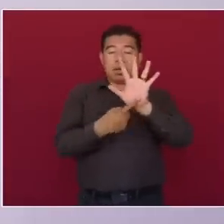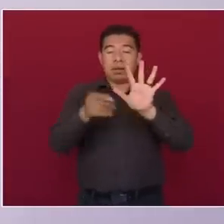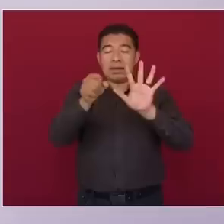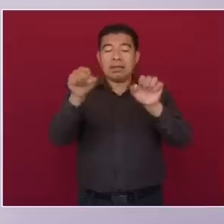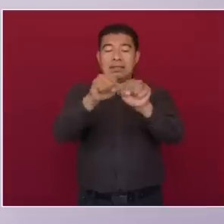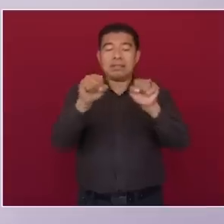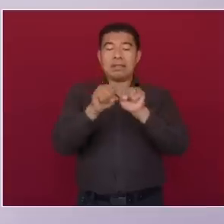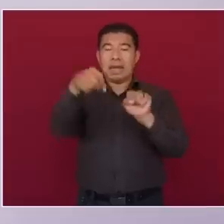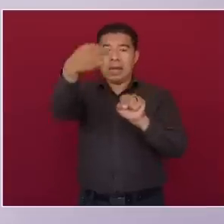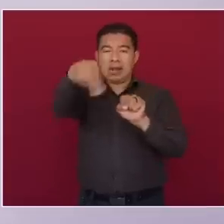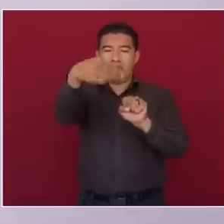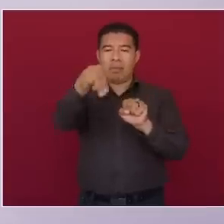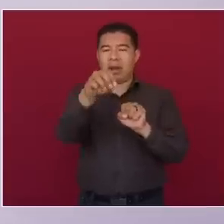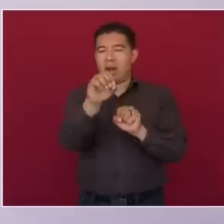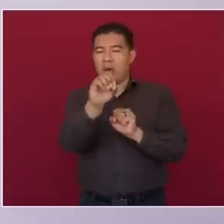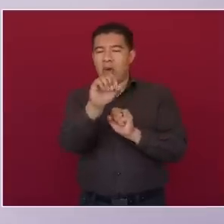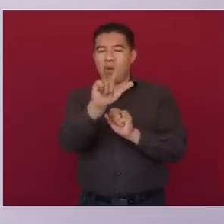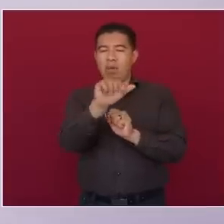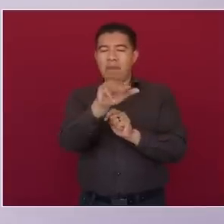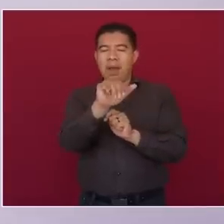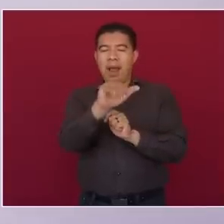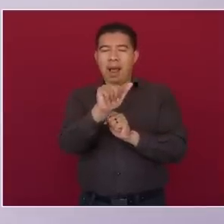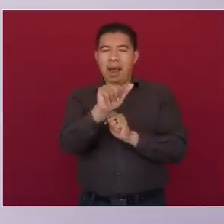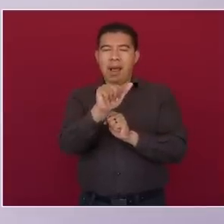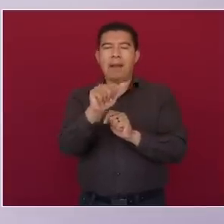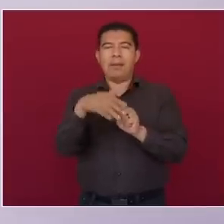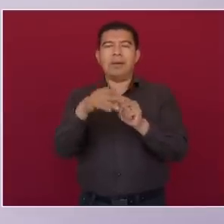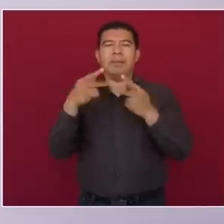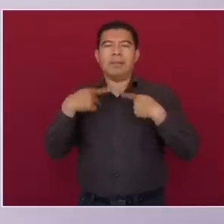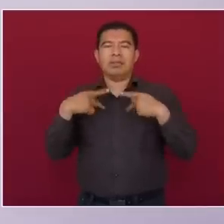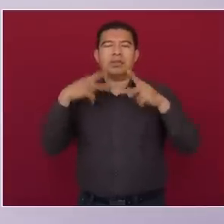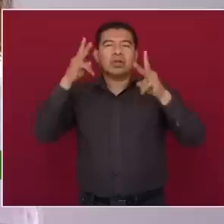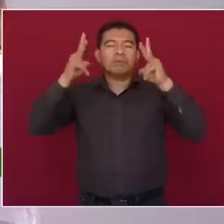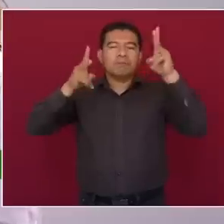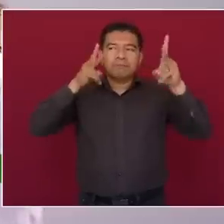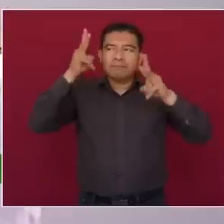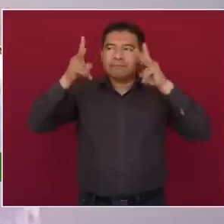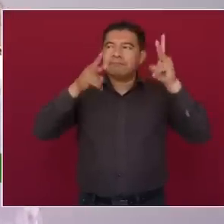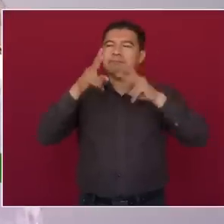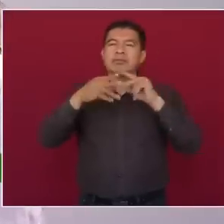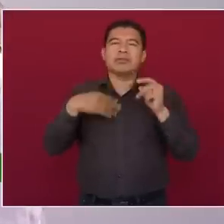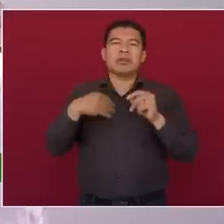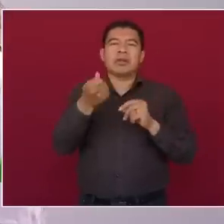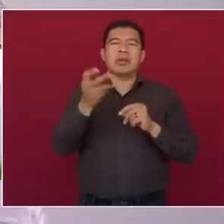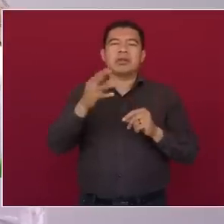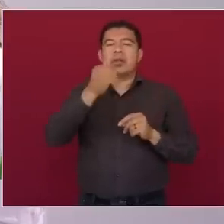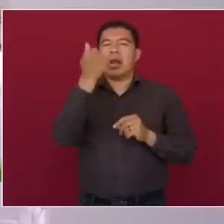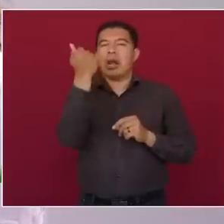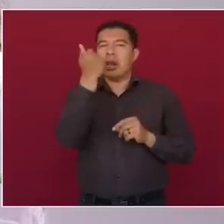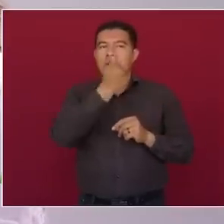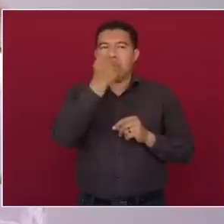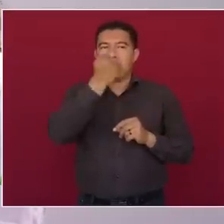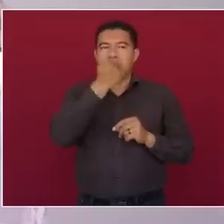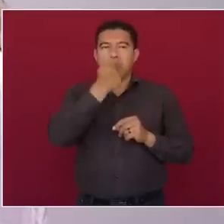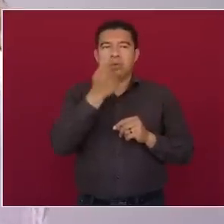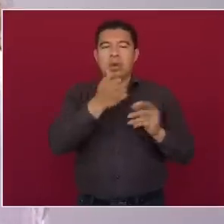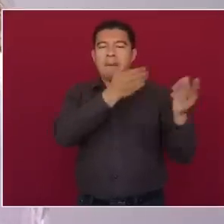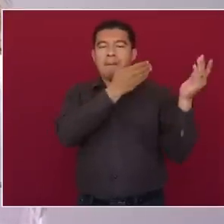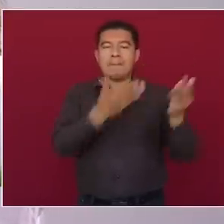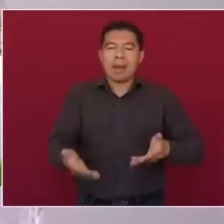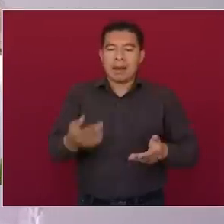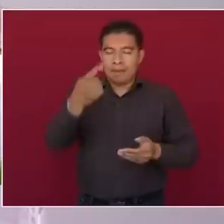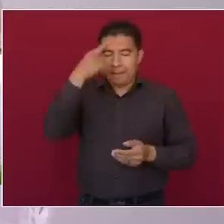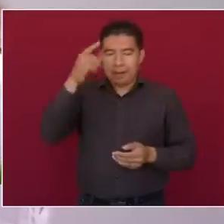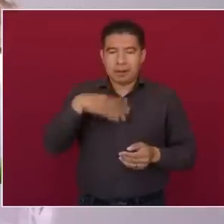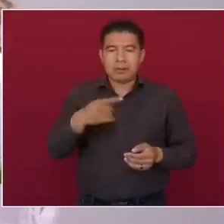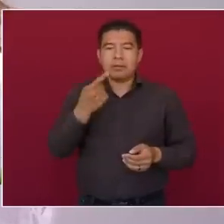Olmeca, donde los visitantes, principalmente estudiantes de todo el país, observarán las réplicas